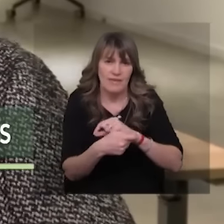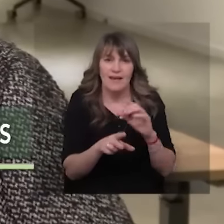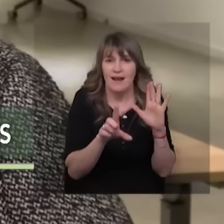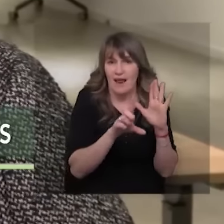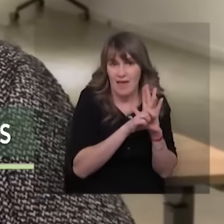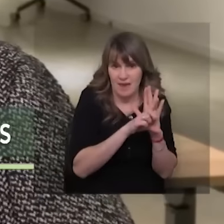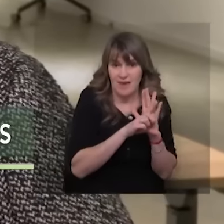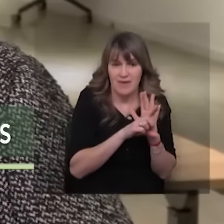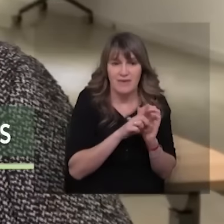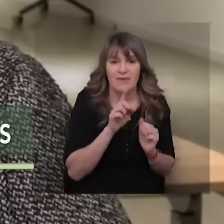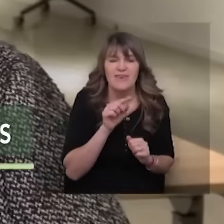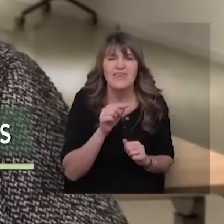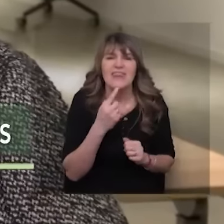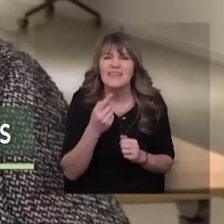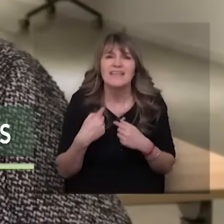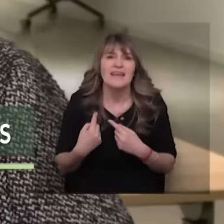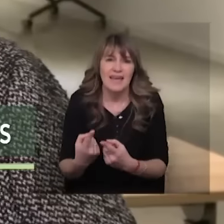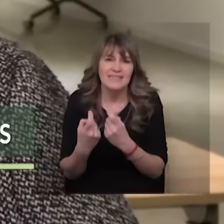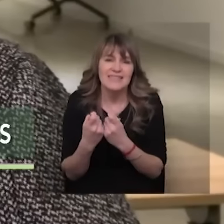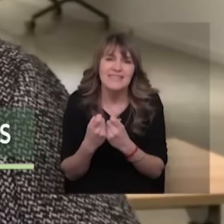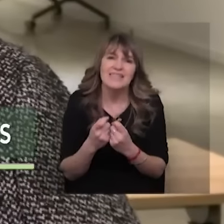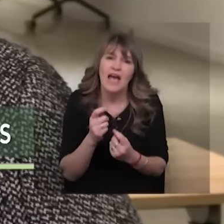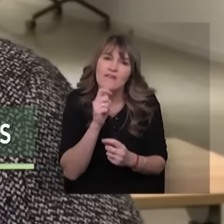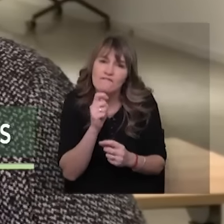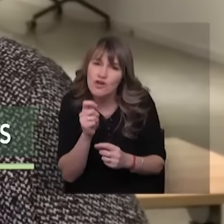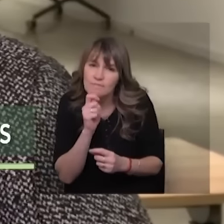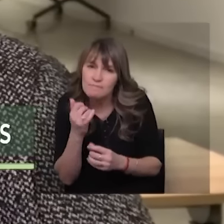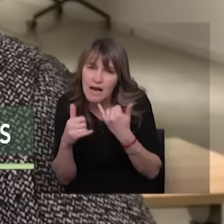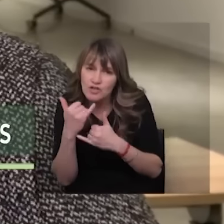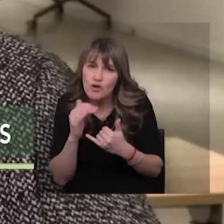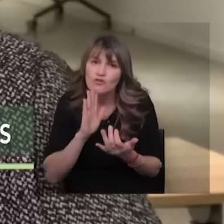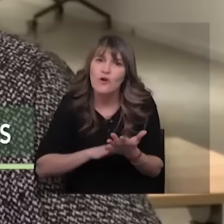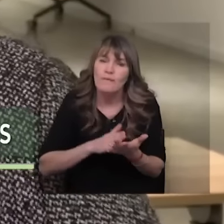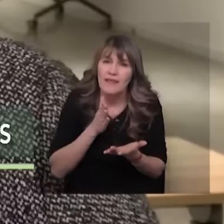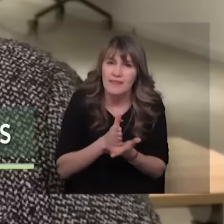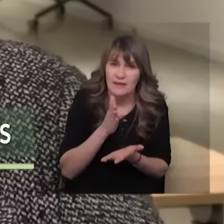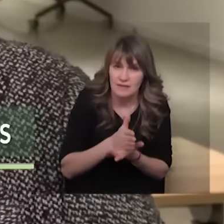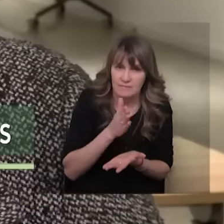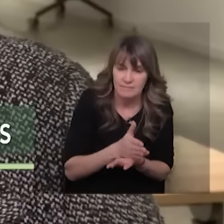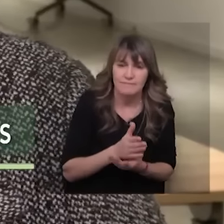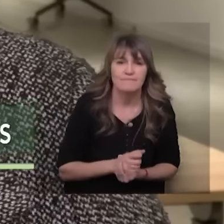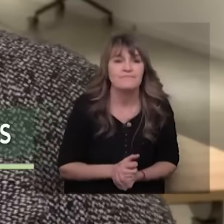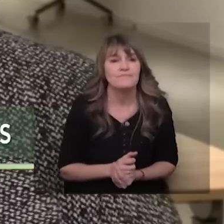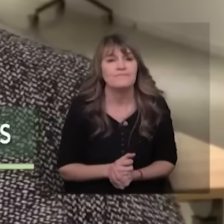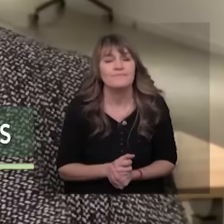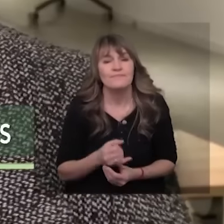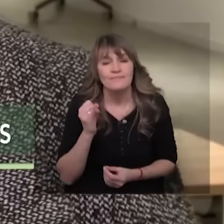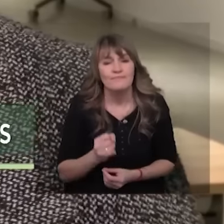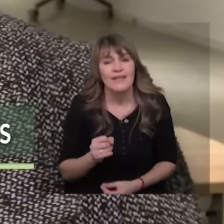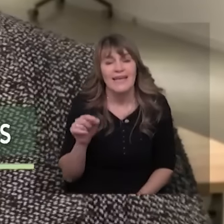Por qué entendieron que había una necesidad de gener una charla informativa en términos de derecho de estas modificaciones bueno porque